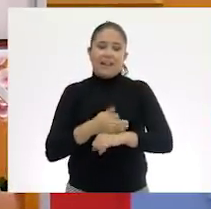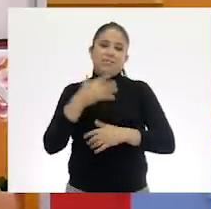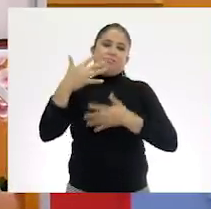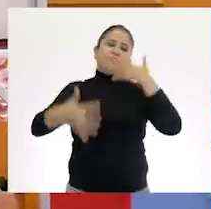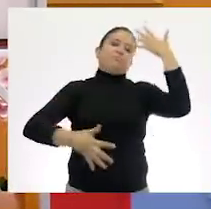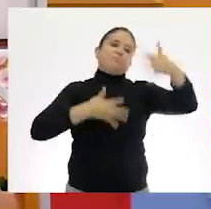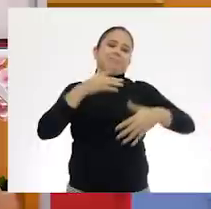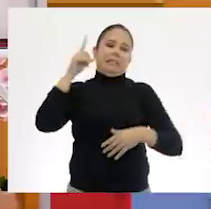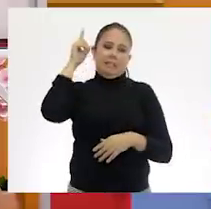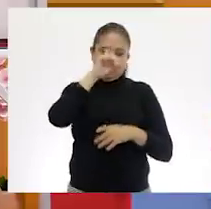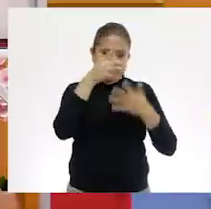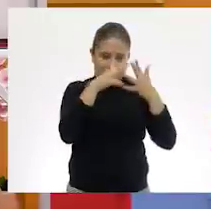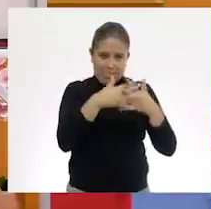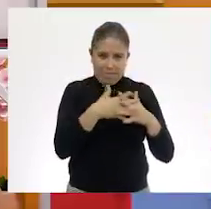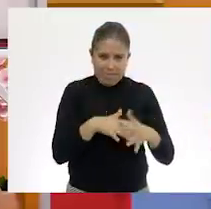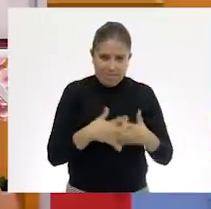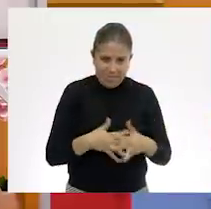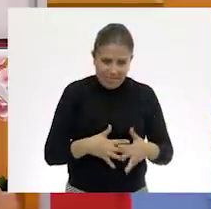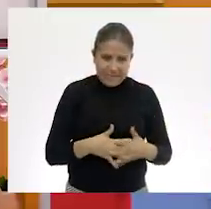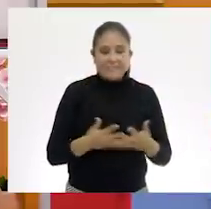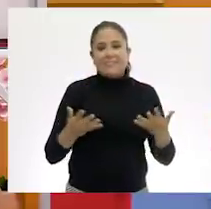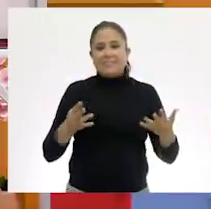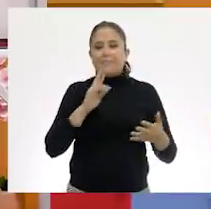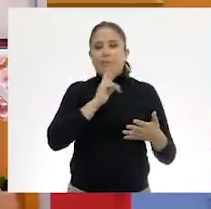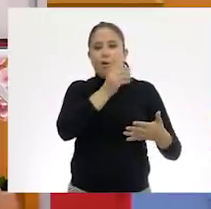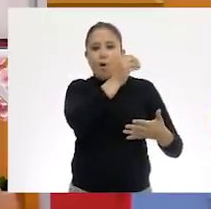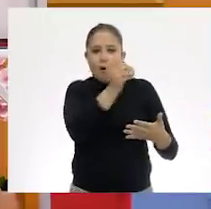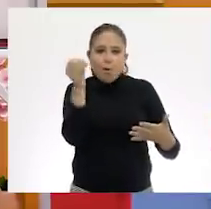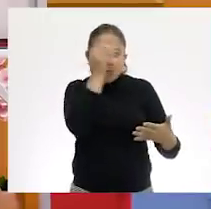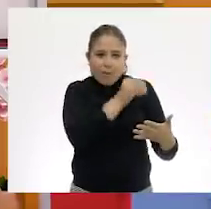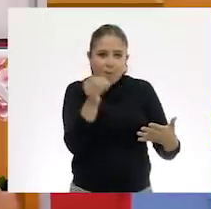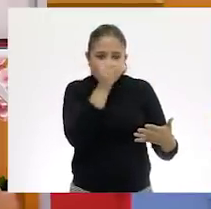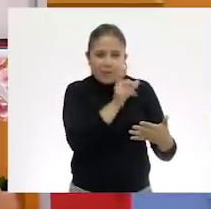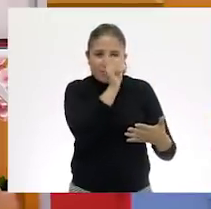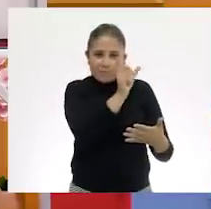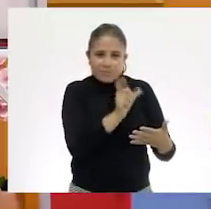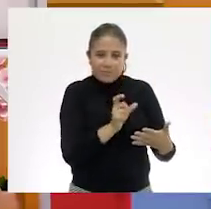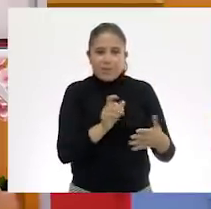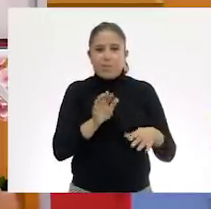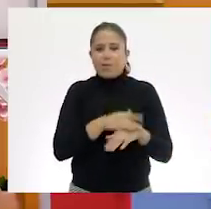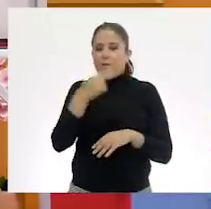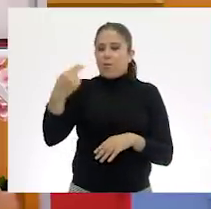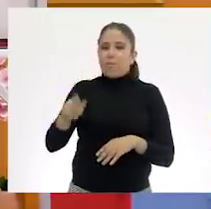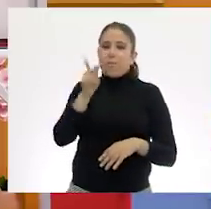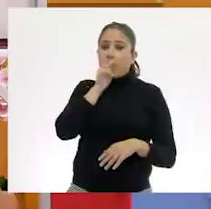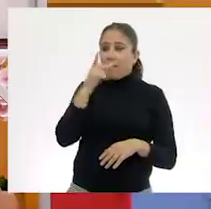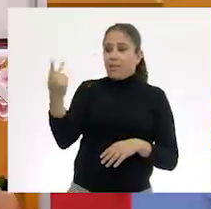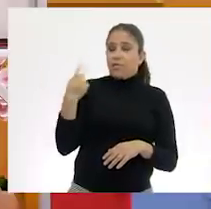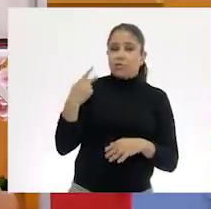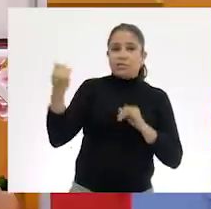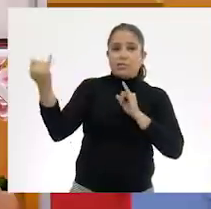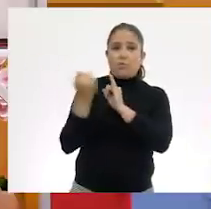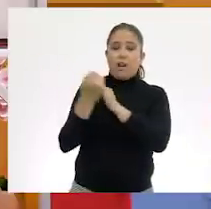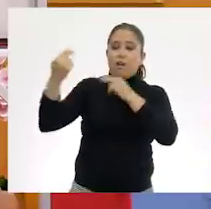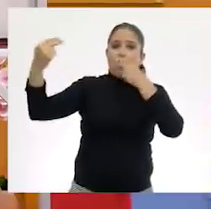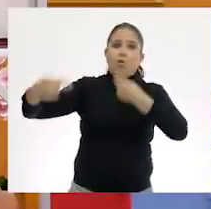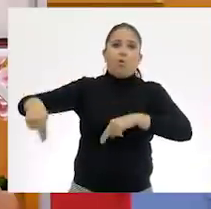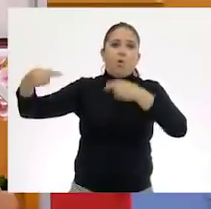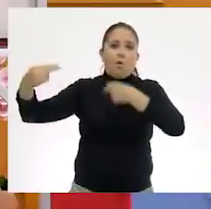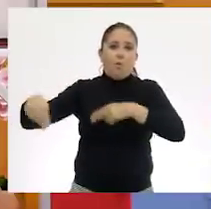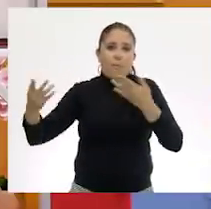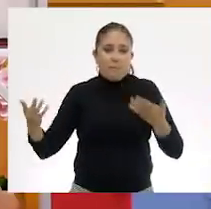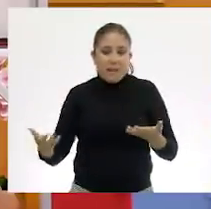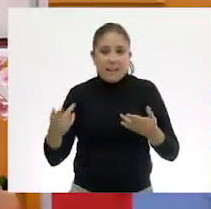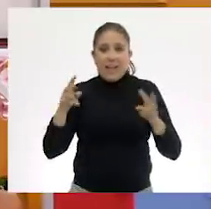puedes diferenciar de quién se trata, porque a veces hasta los nombres se repiten, como en el caso de mi papá y yo. ¿Sí? Somos igual, nos llamamos igual, pero